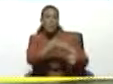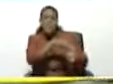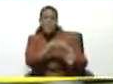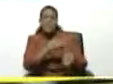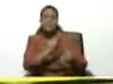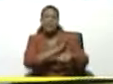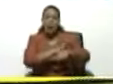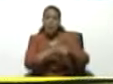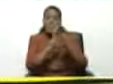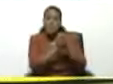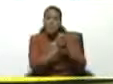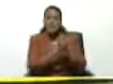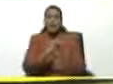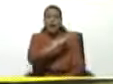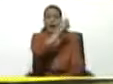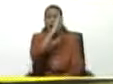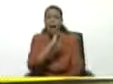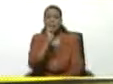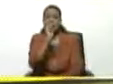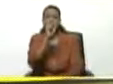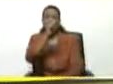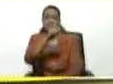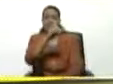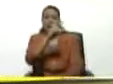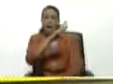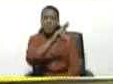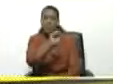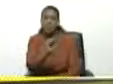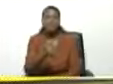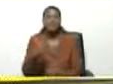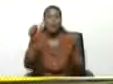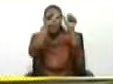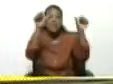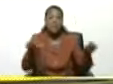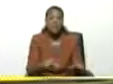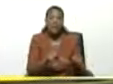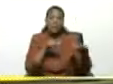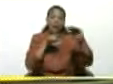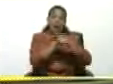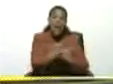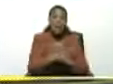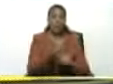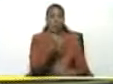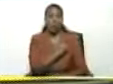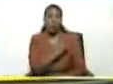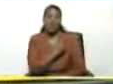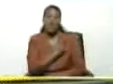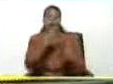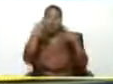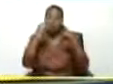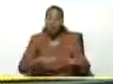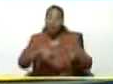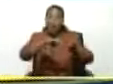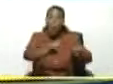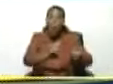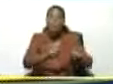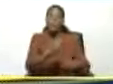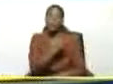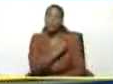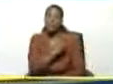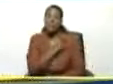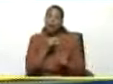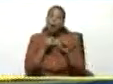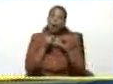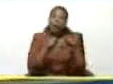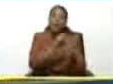Sandra oblita estamos ahora en el Sistema Nacional de ingreso de los bachilleres garantizando el cupo para la educación